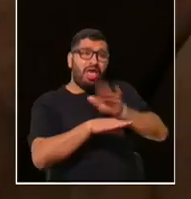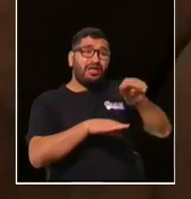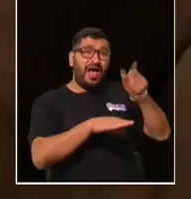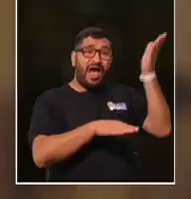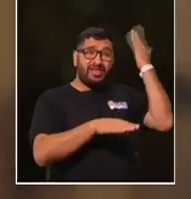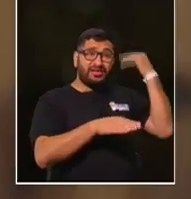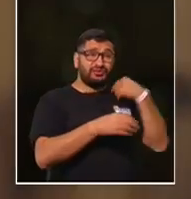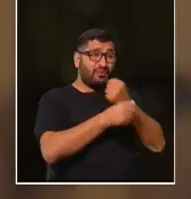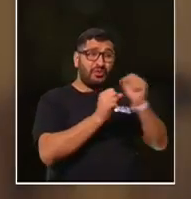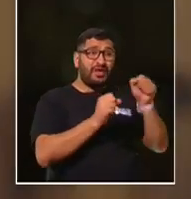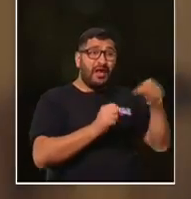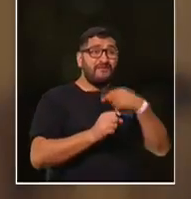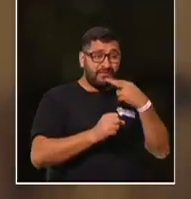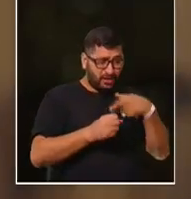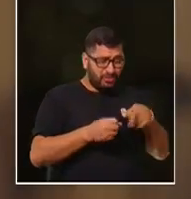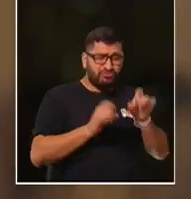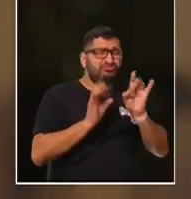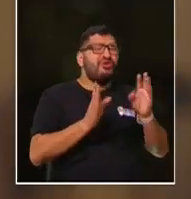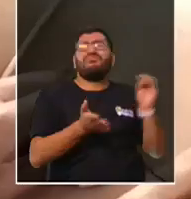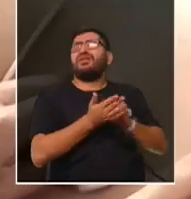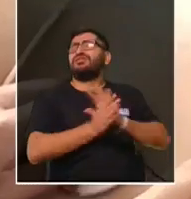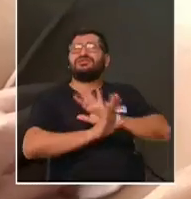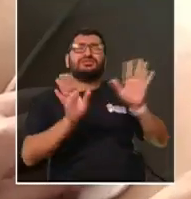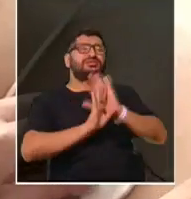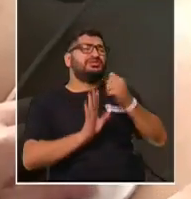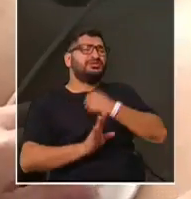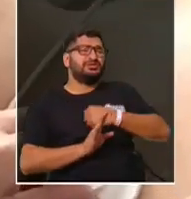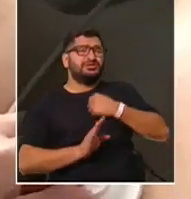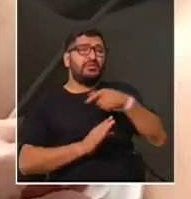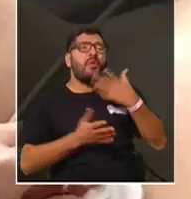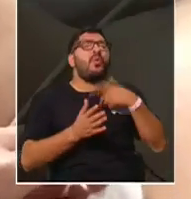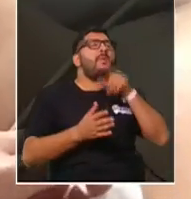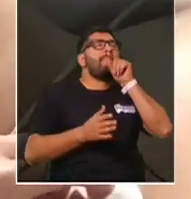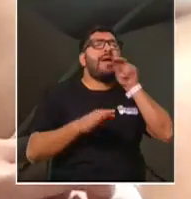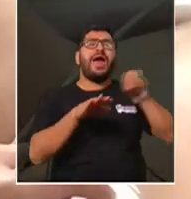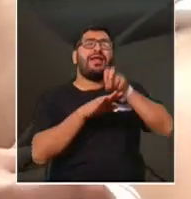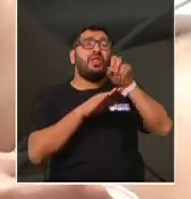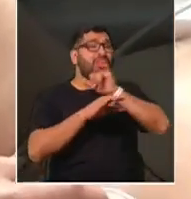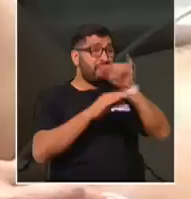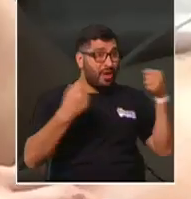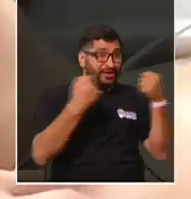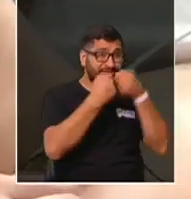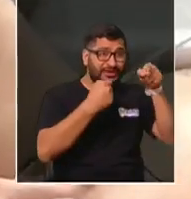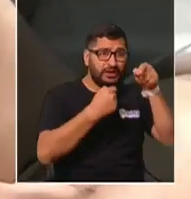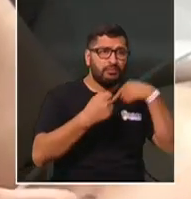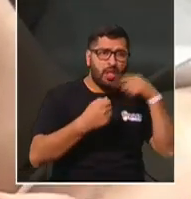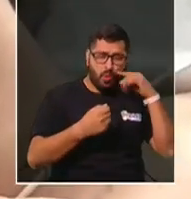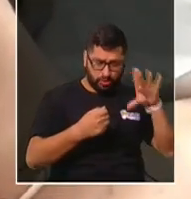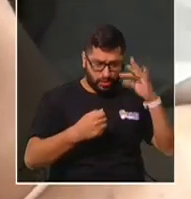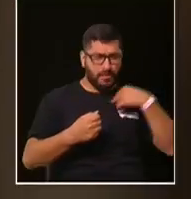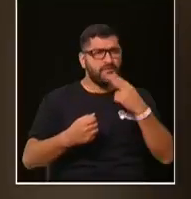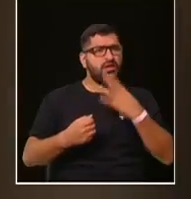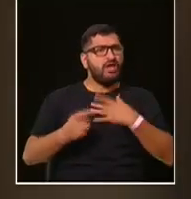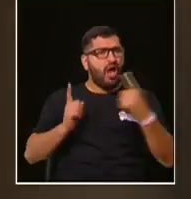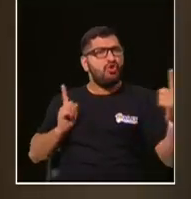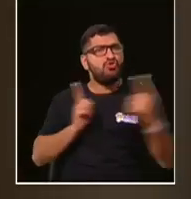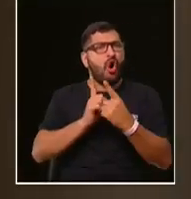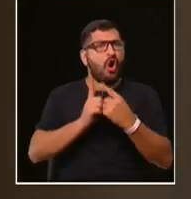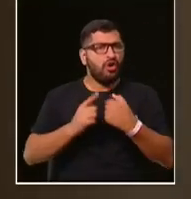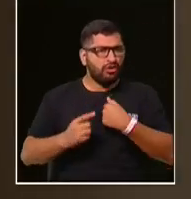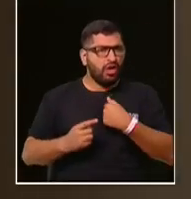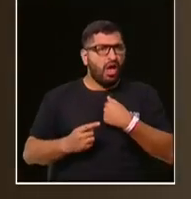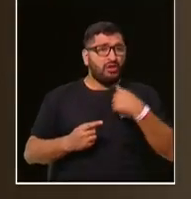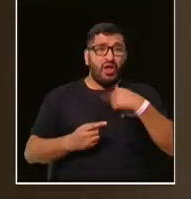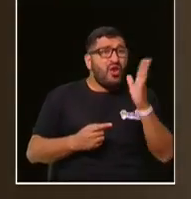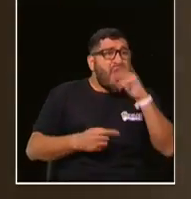Antes la Fer no sabía qué quería, ella vivía, nomás era como un pajarito viviendo. Y claro, después del accidente se dio cuenta que la vida es tan corta, que